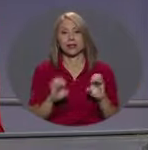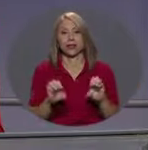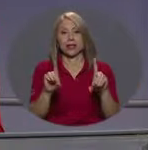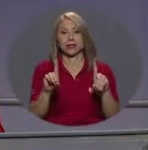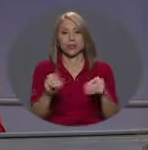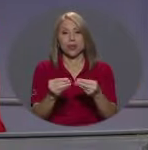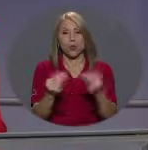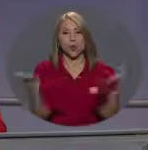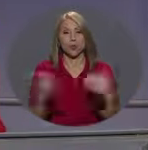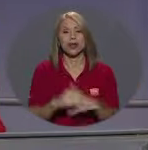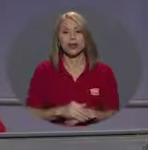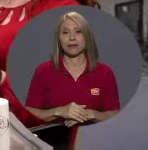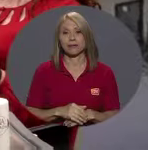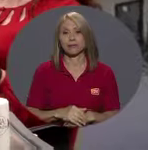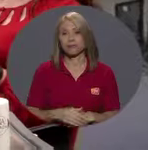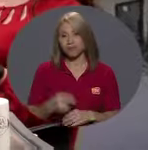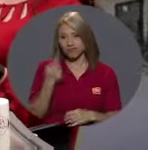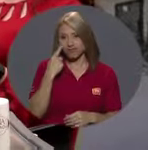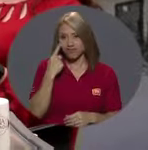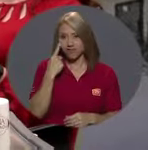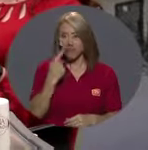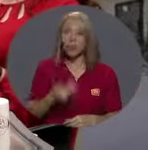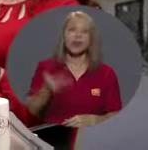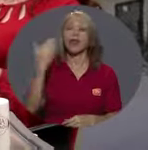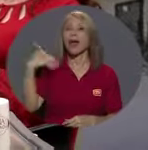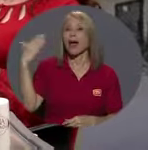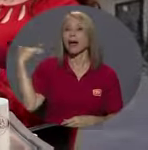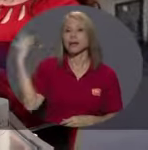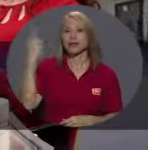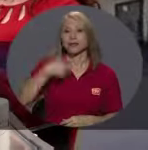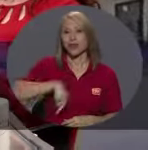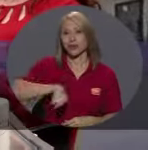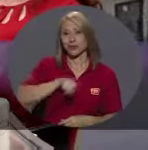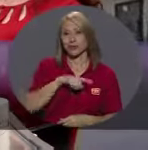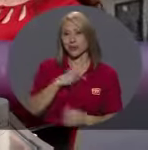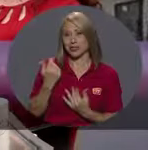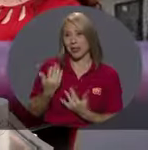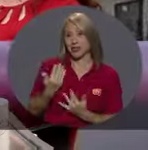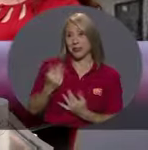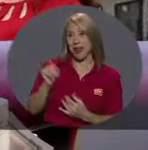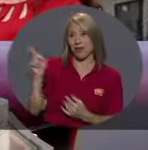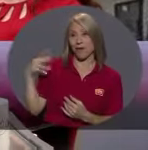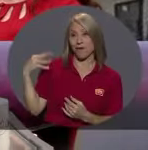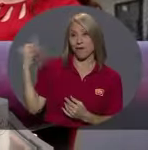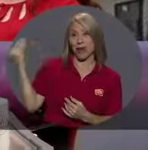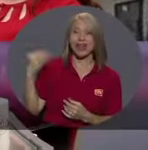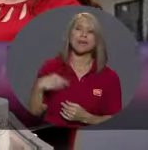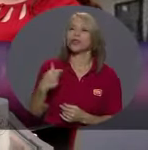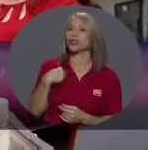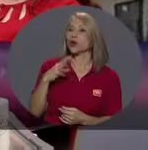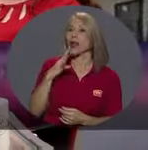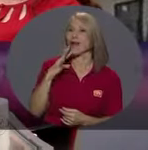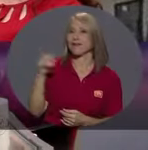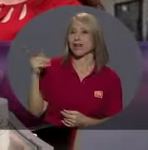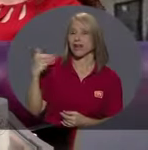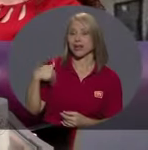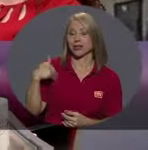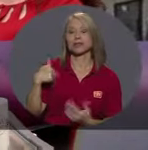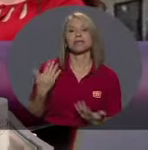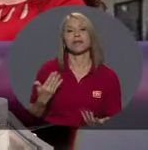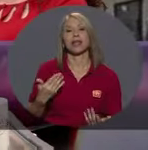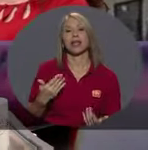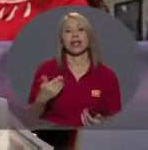Educación Pública. ¿Qué es lo que sucede? Bueno, cuando estábamos esperando, Ignacio, ahora afuera, yo le comentaba precisamente